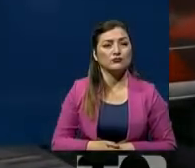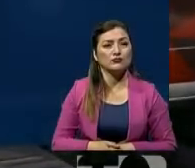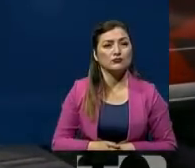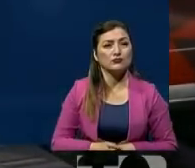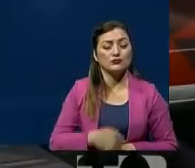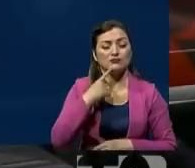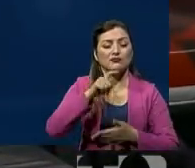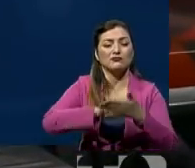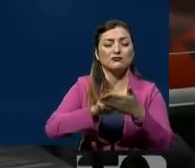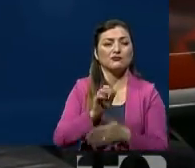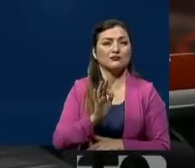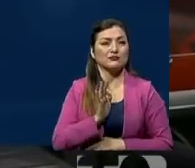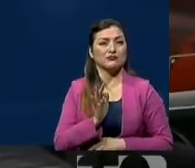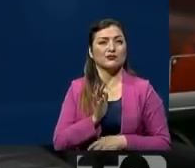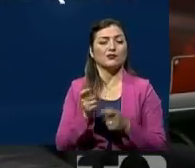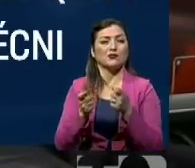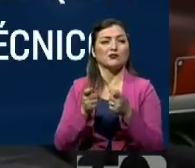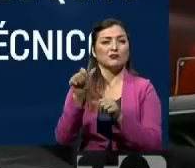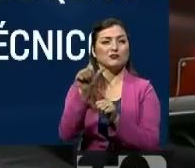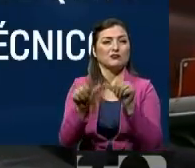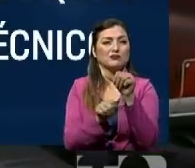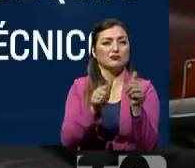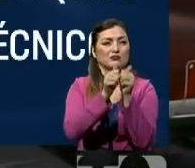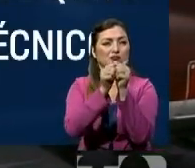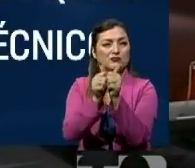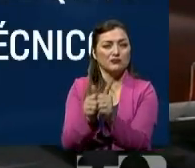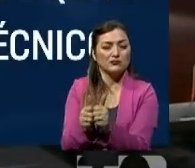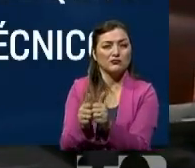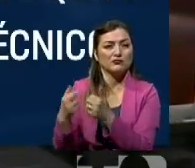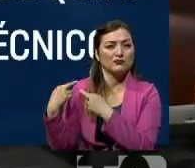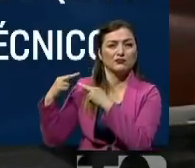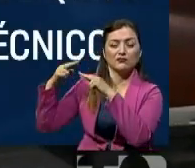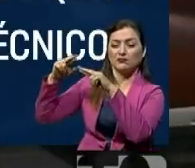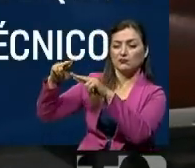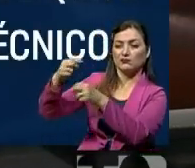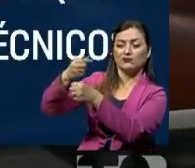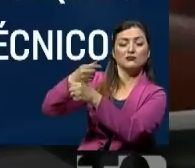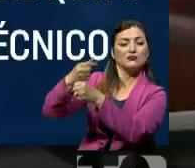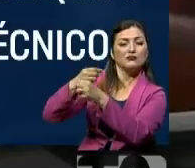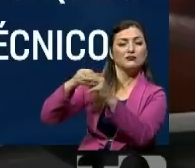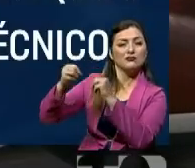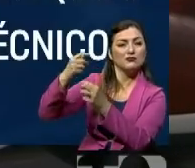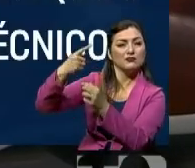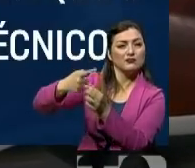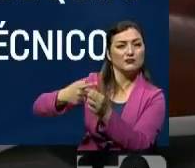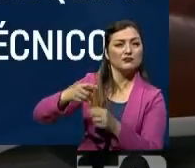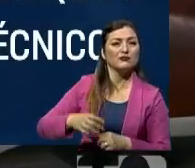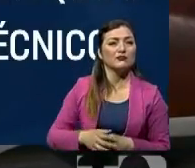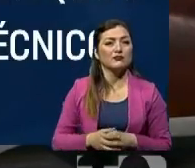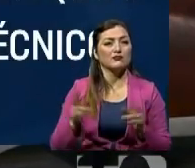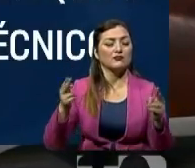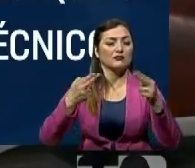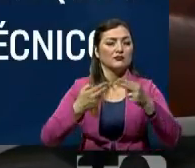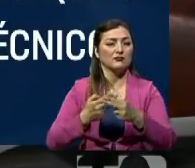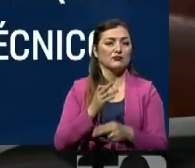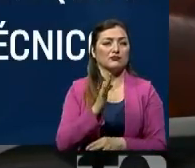de una contratación técnica y operativa de asesoría y acompañamiento. Recae en la responsabilidad de la gerencia del Metro de Quito y